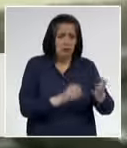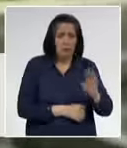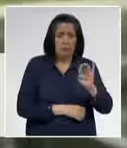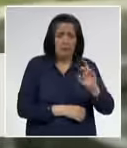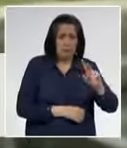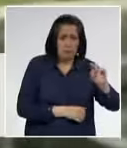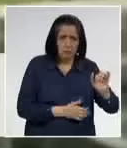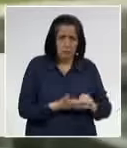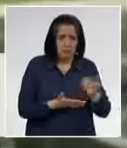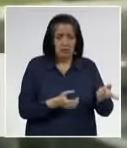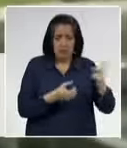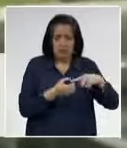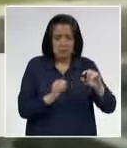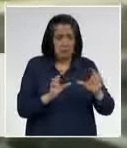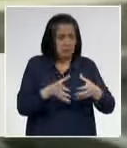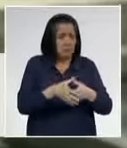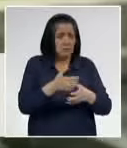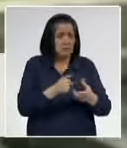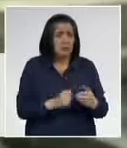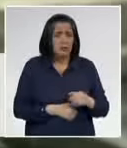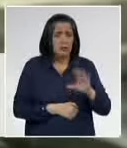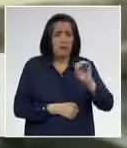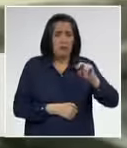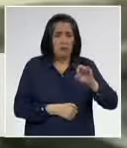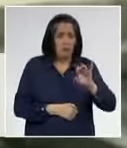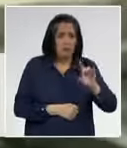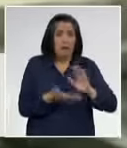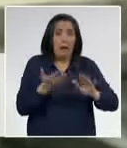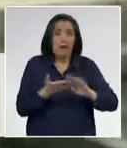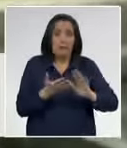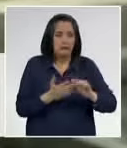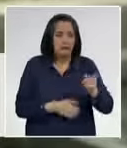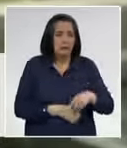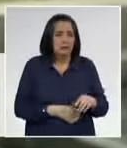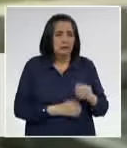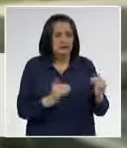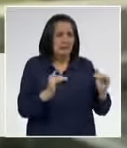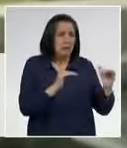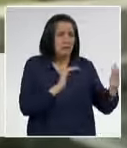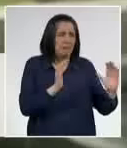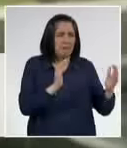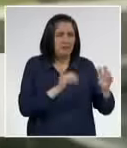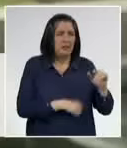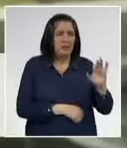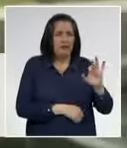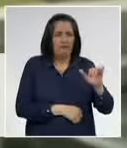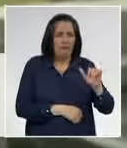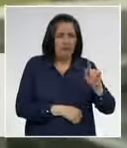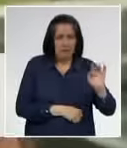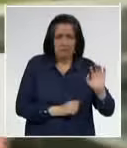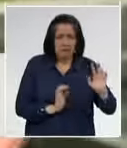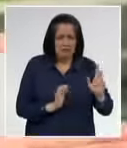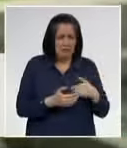era miembro del directorio de la CONFIEP, o perdón, el equivalente a la CONFIEP, que es la FIESPI, y todo